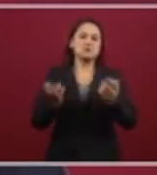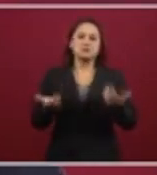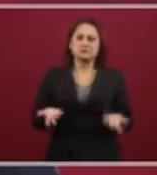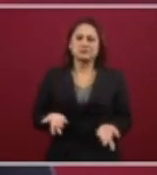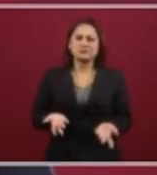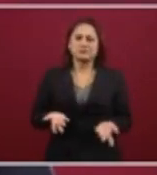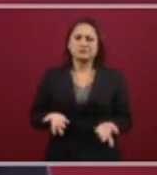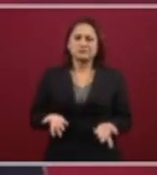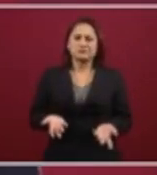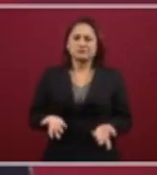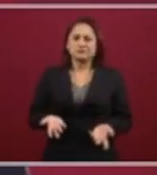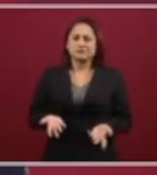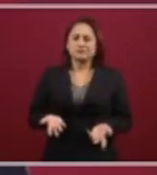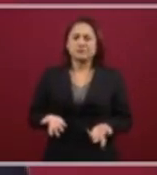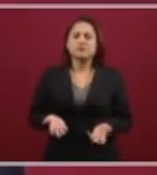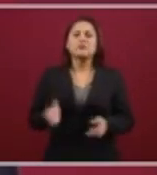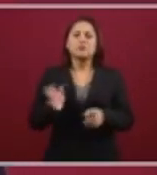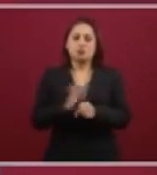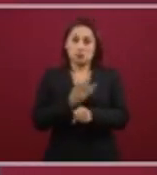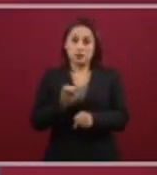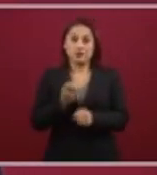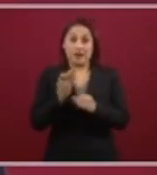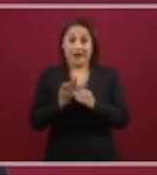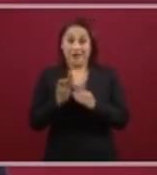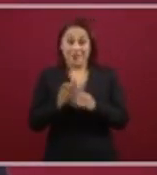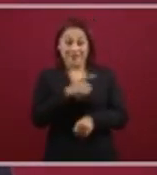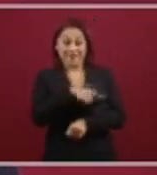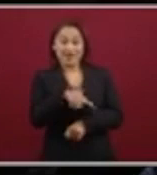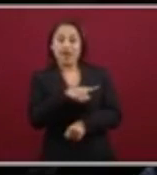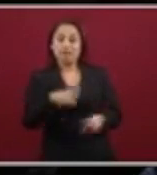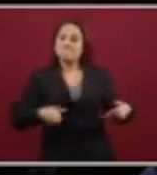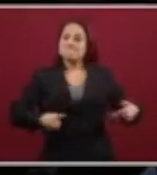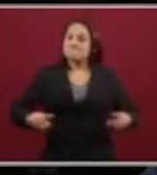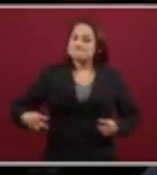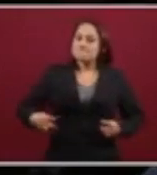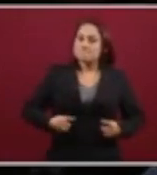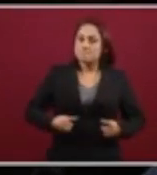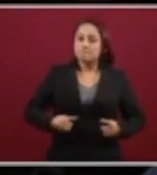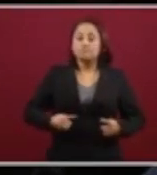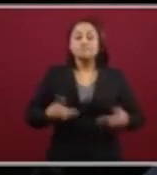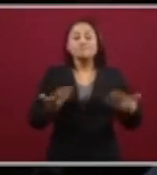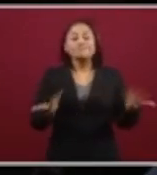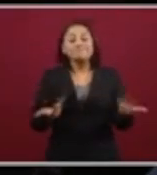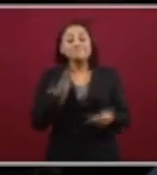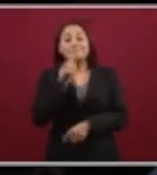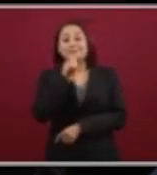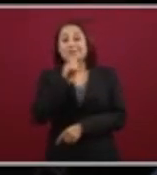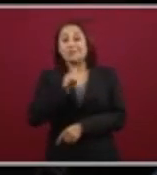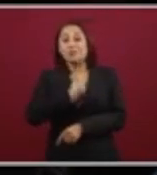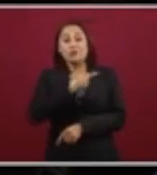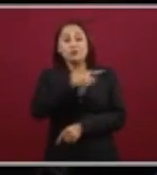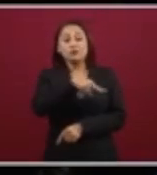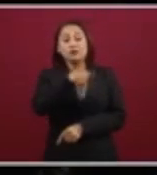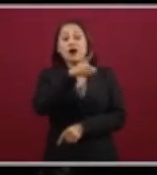Entonces, por eso hay alguna inconformidad, pero tienen que irse acostumbrando. Nosotros no vamos a cambiar esto.